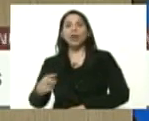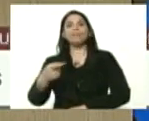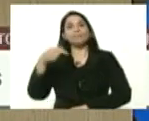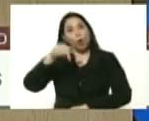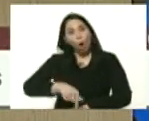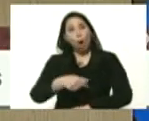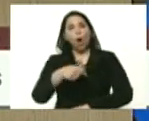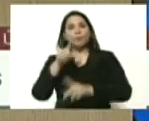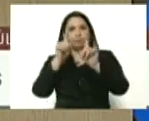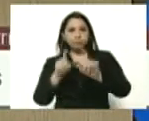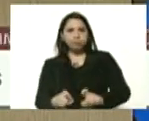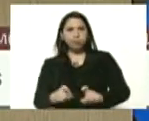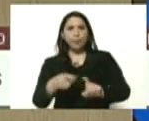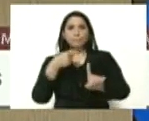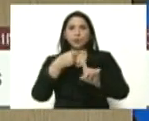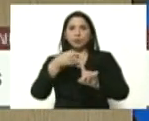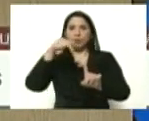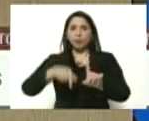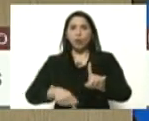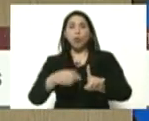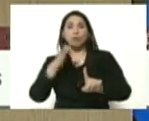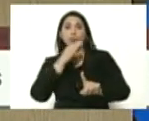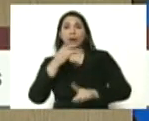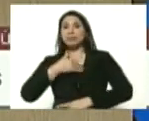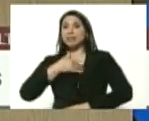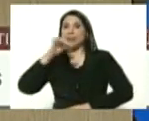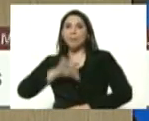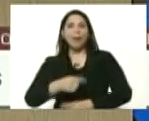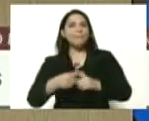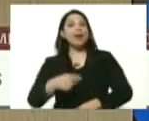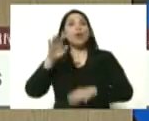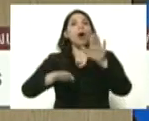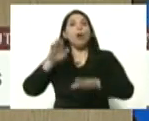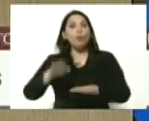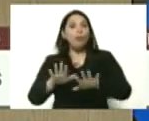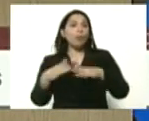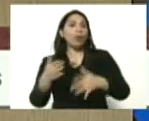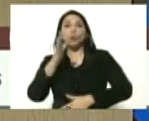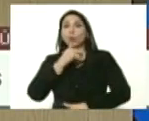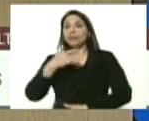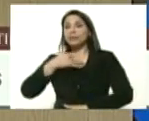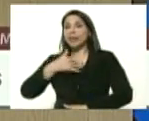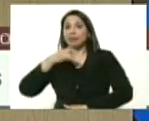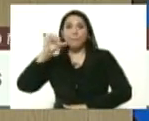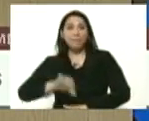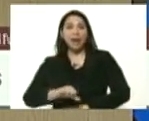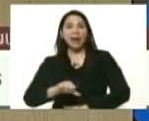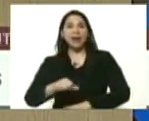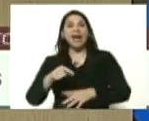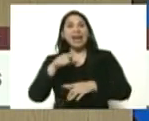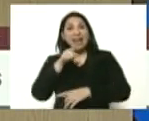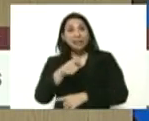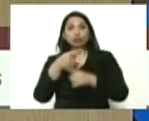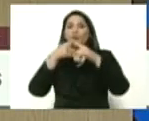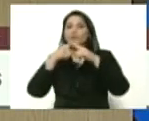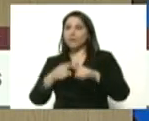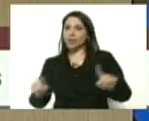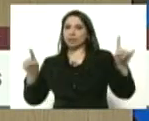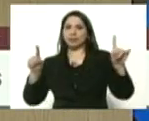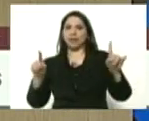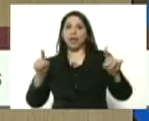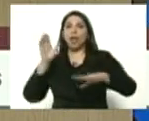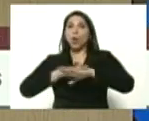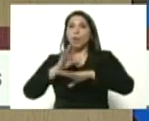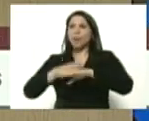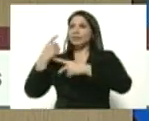hoy. Actualmente está asintomática, pero aun cuando está asintomática, y eso hace una diferencia sustancial de lo que ocurre